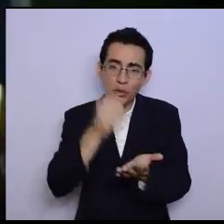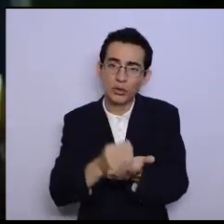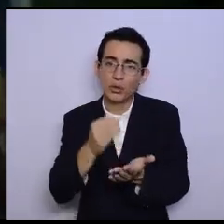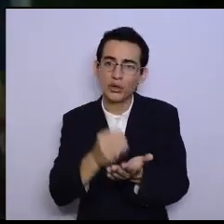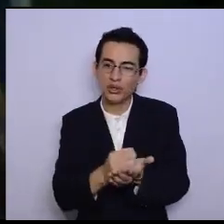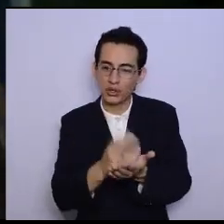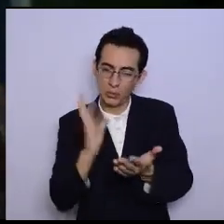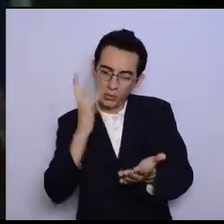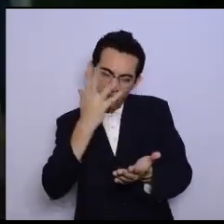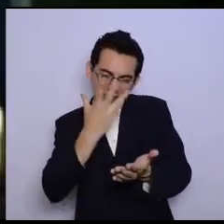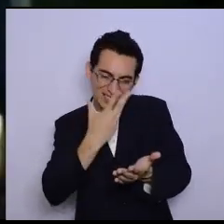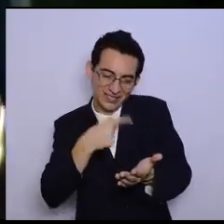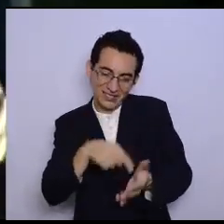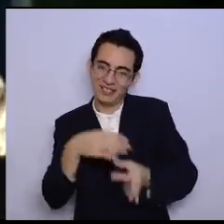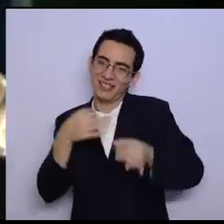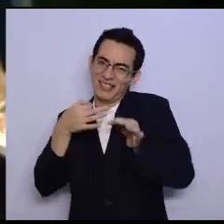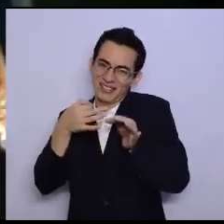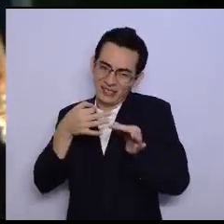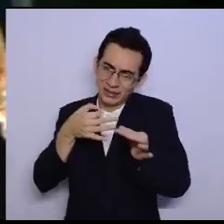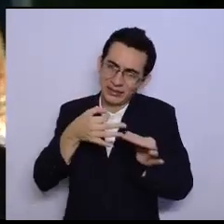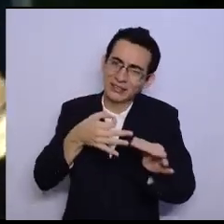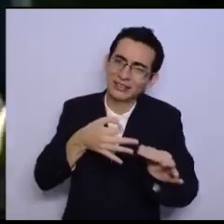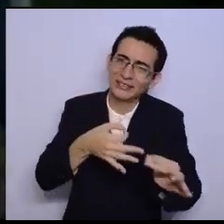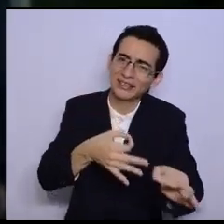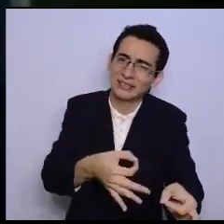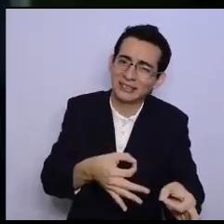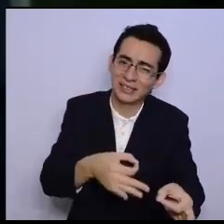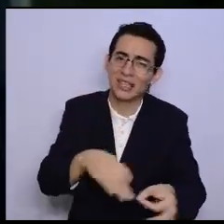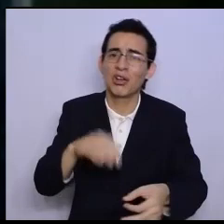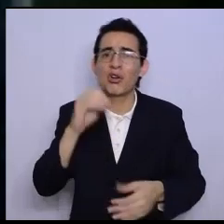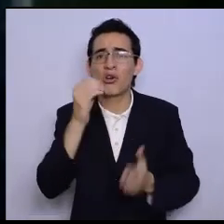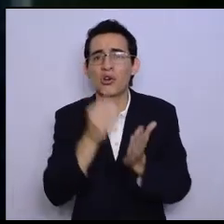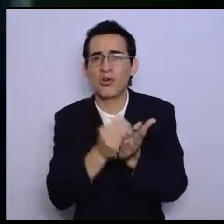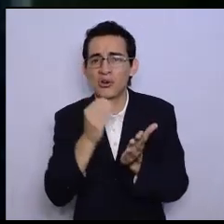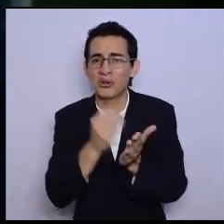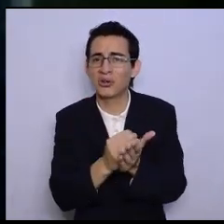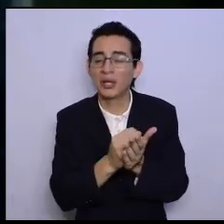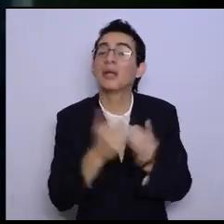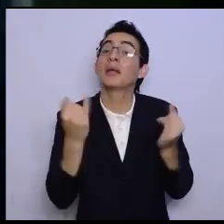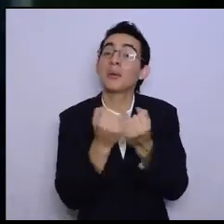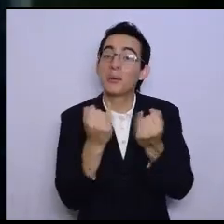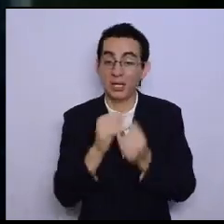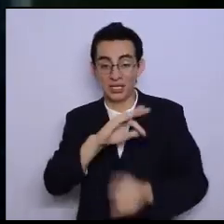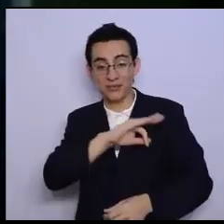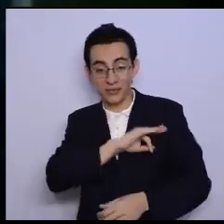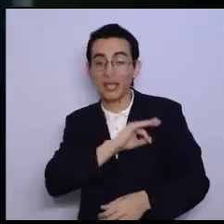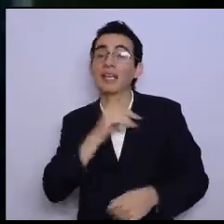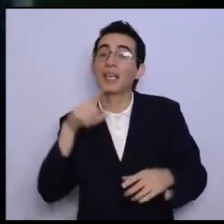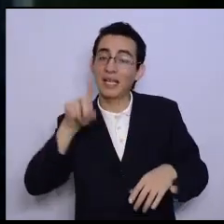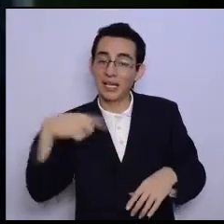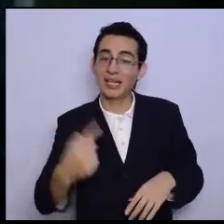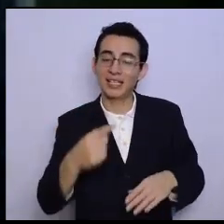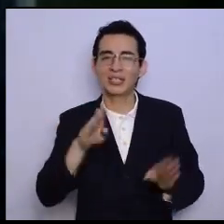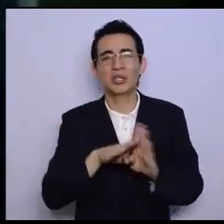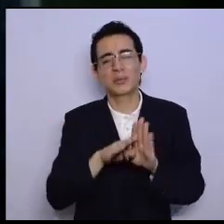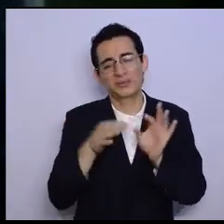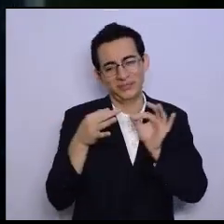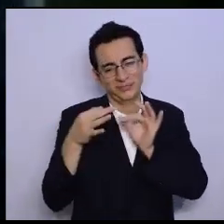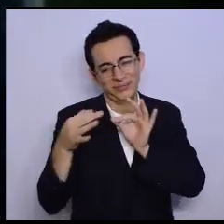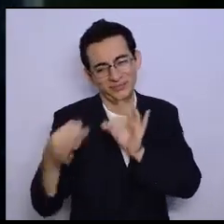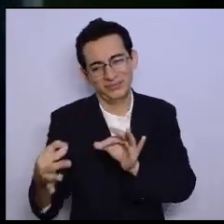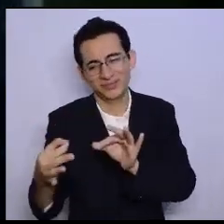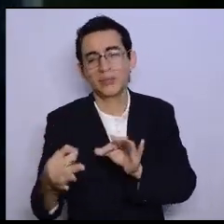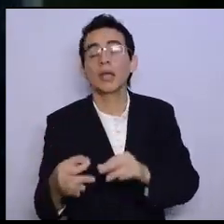mención de la fe como algo mucho más precioso que el oro? Ahora, aquí la palabra preciosa en el griego significa